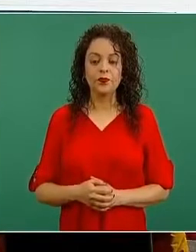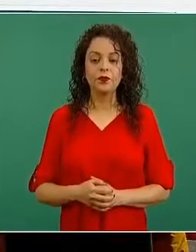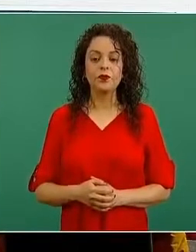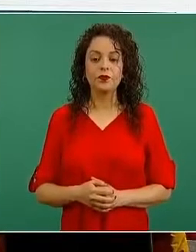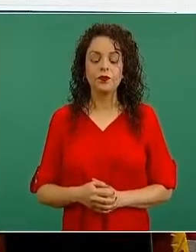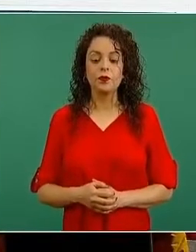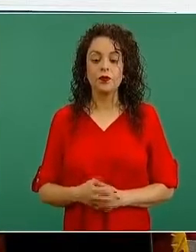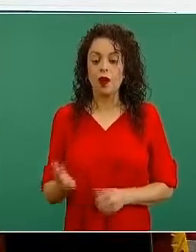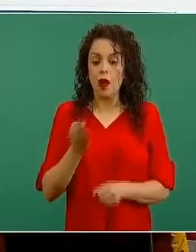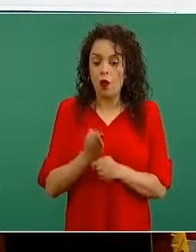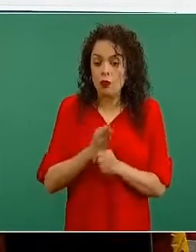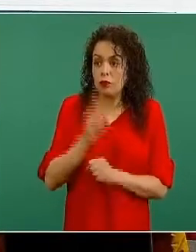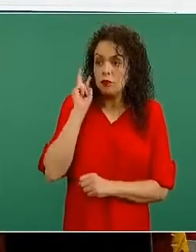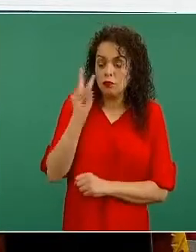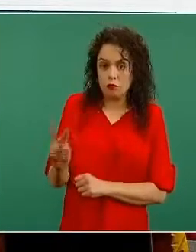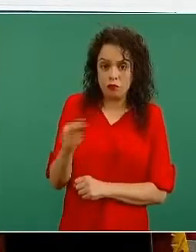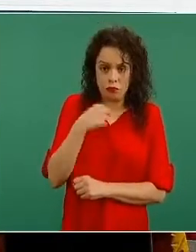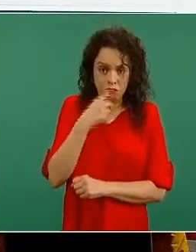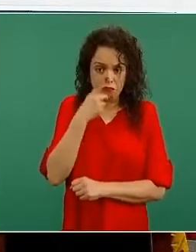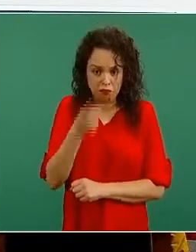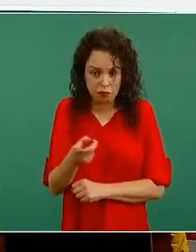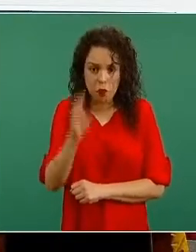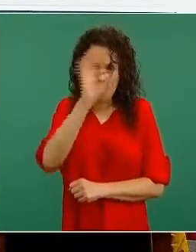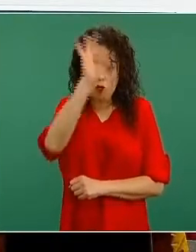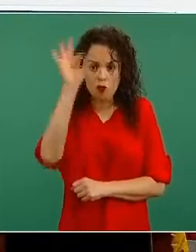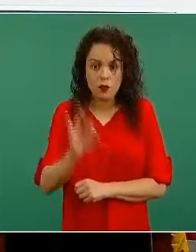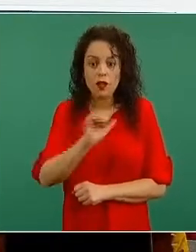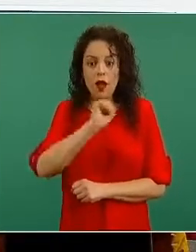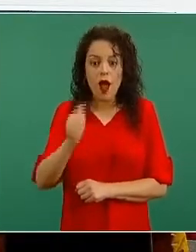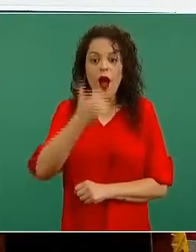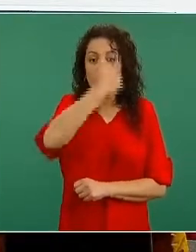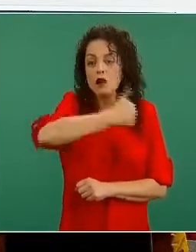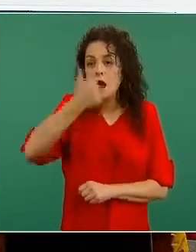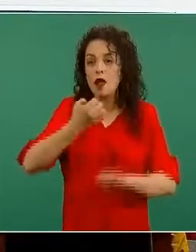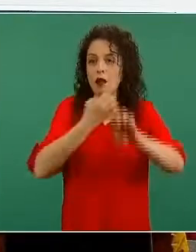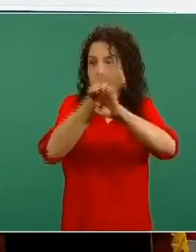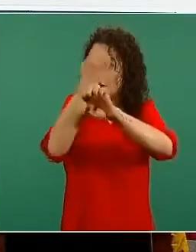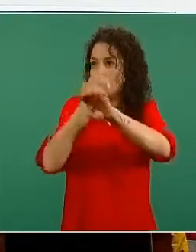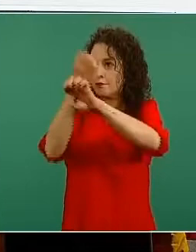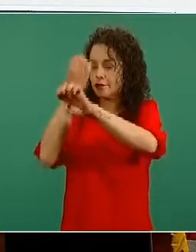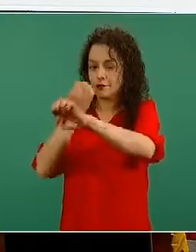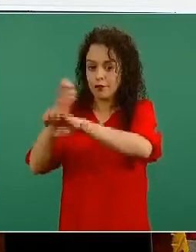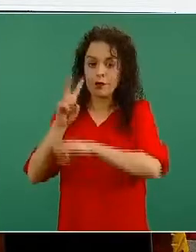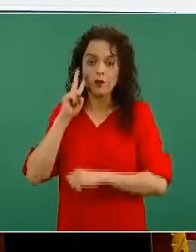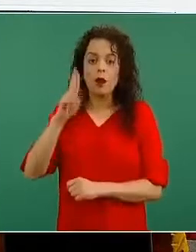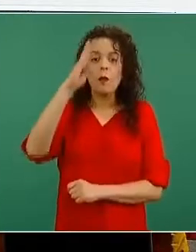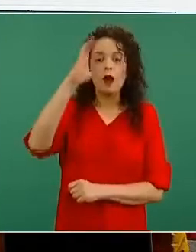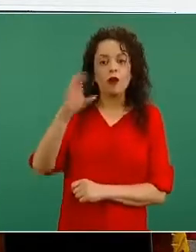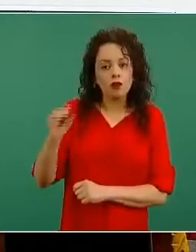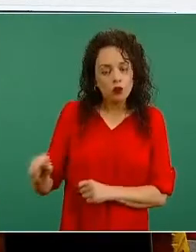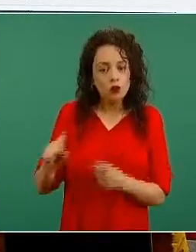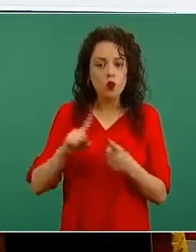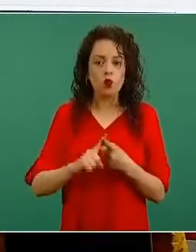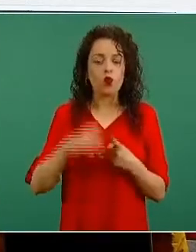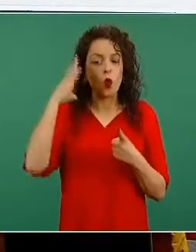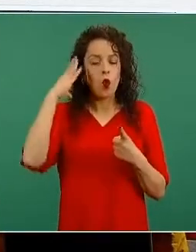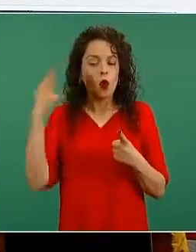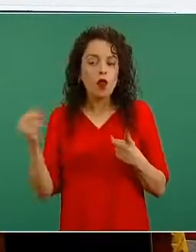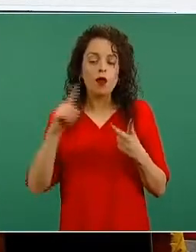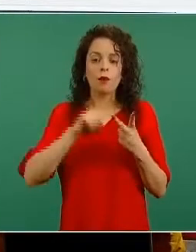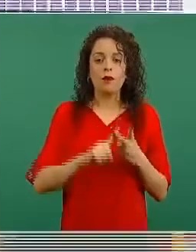Y aquí, lo que les decía, están los porcentajes estatales. Hay varias entidades: Baja California Sur,